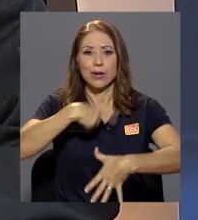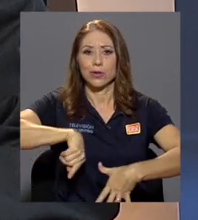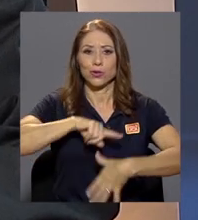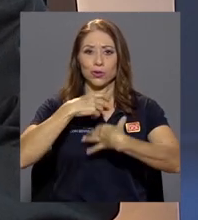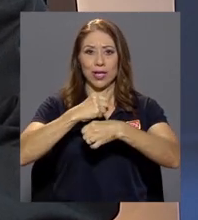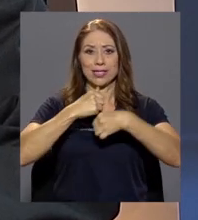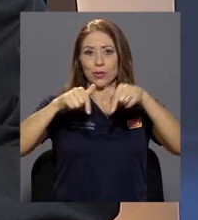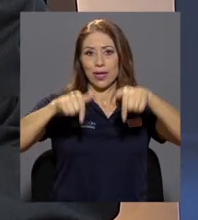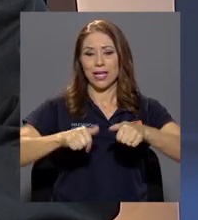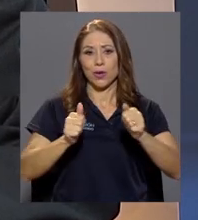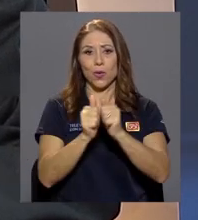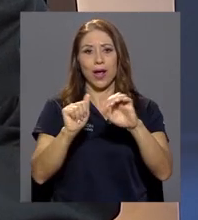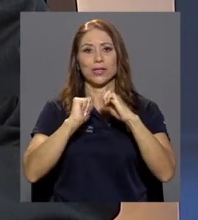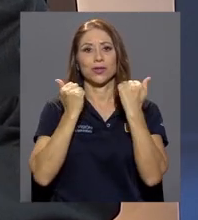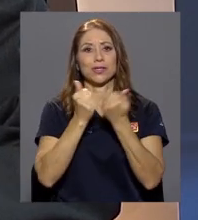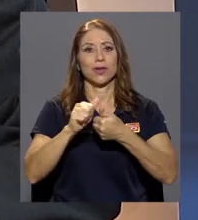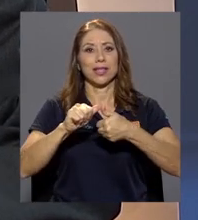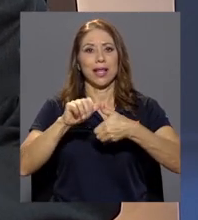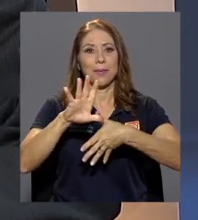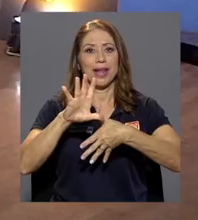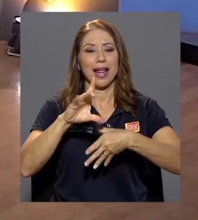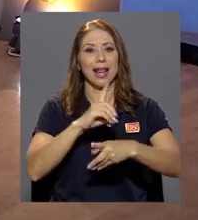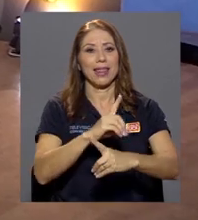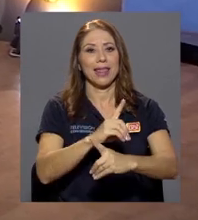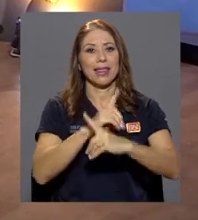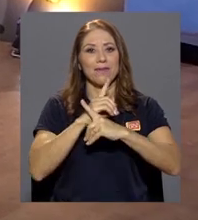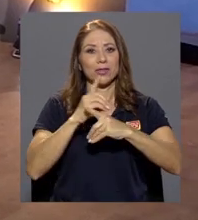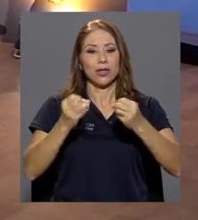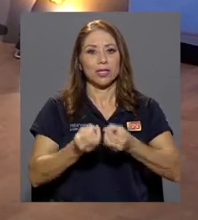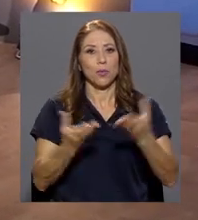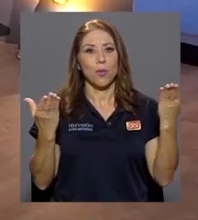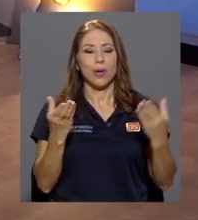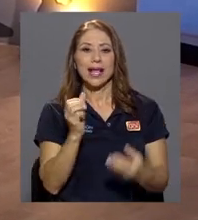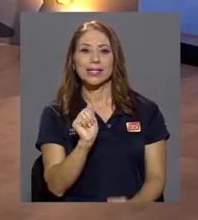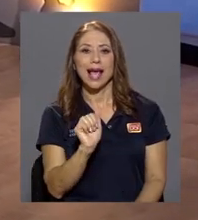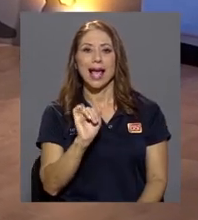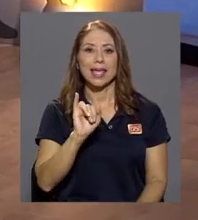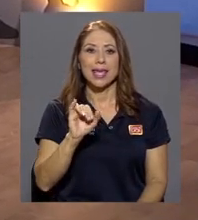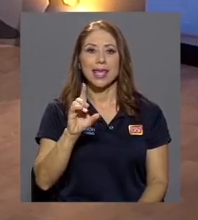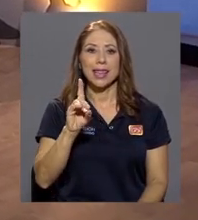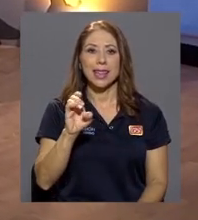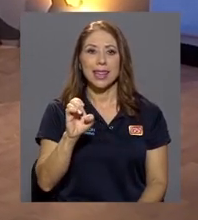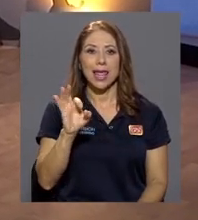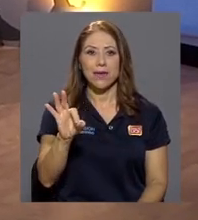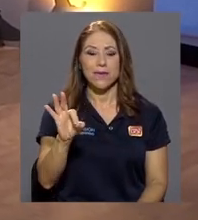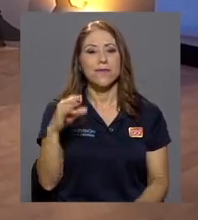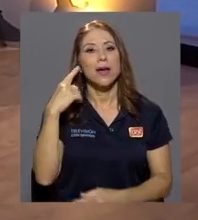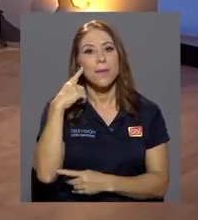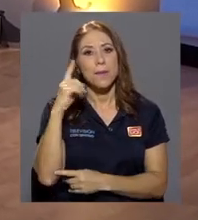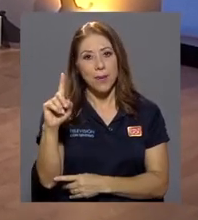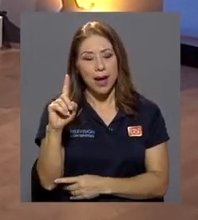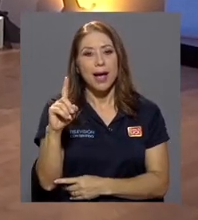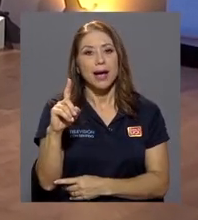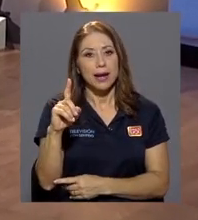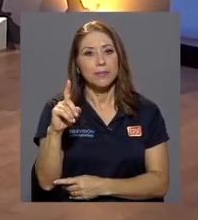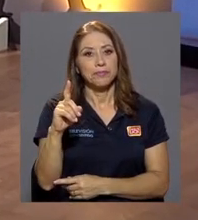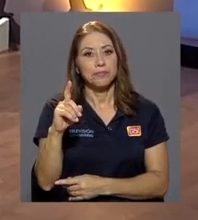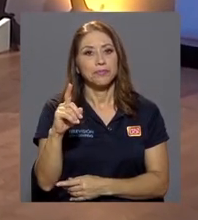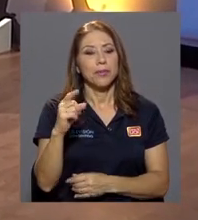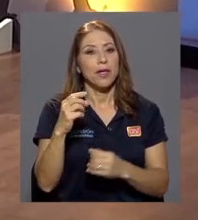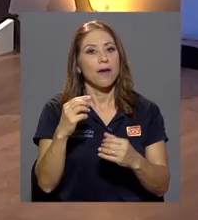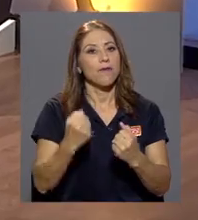estamos realizando aquí con la asociación interamericana de defensorías públicas y de fe para precisamente